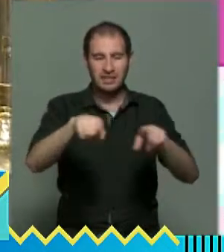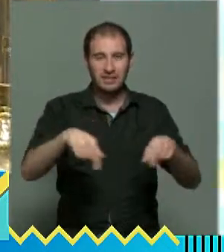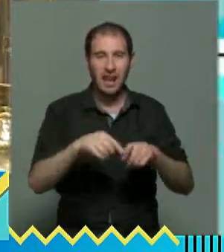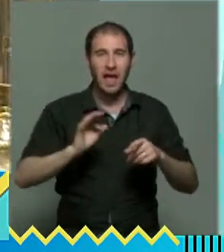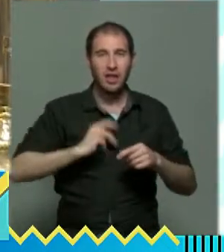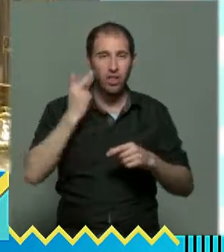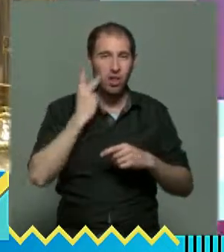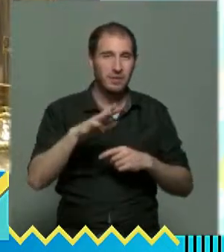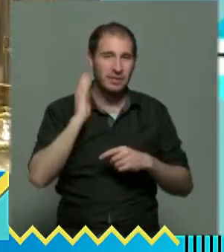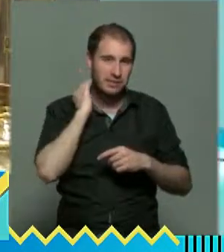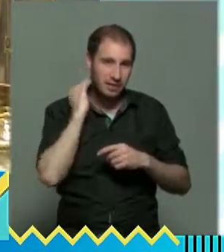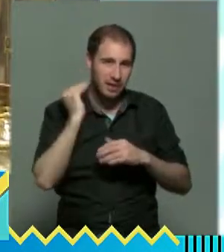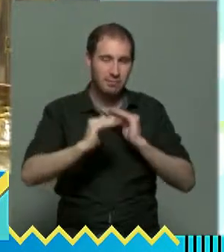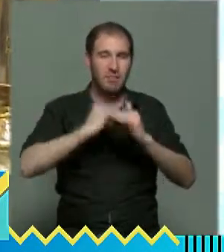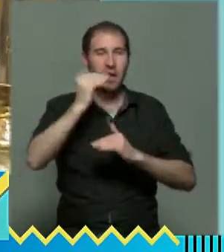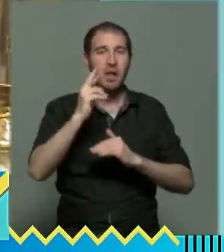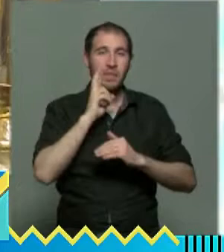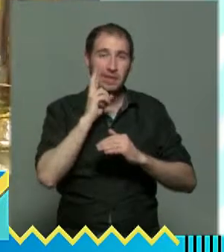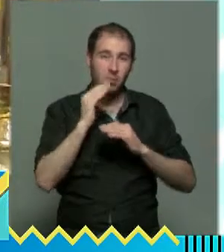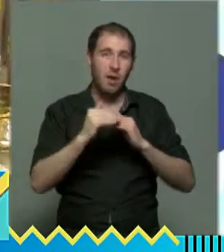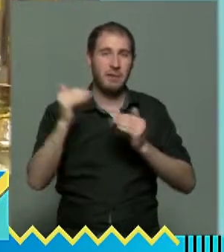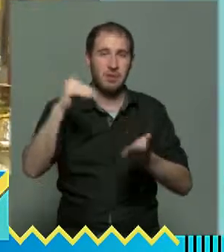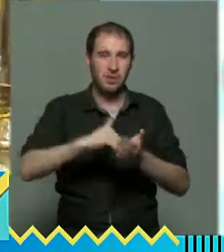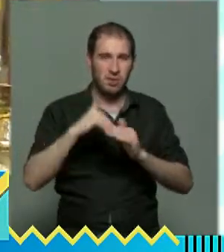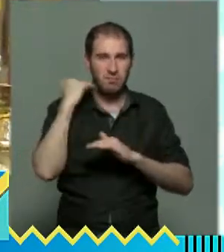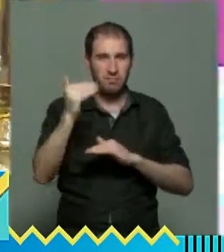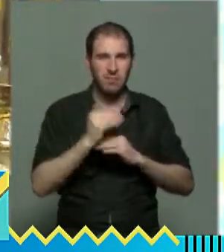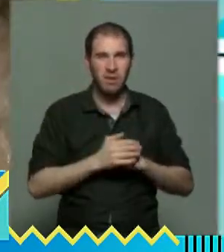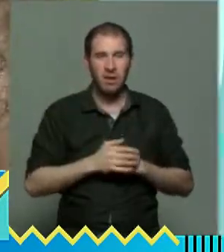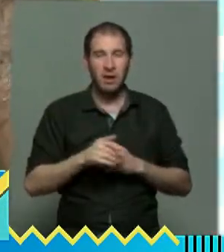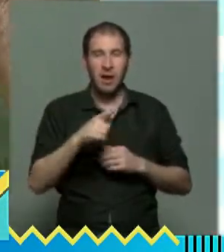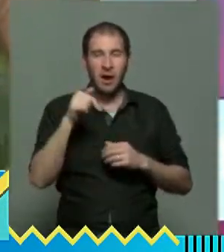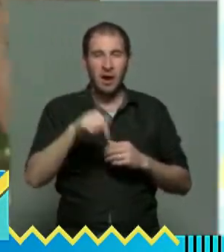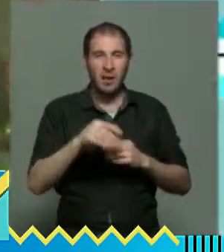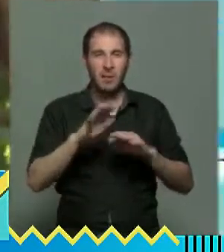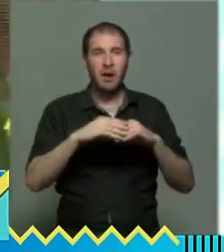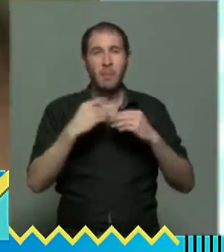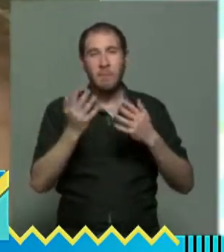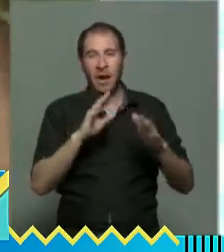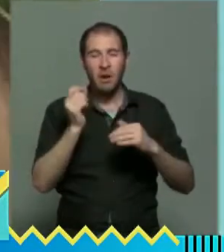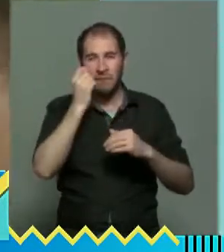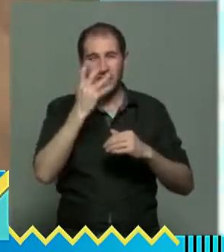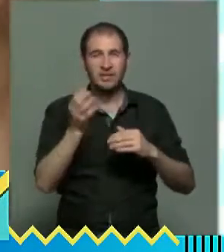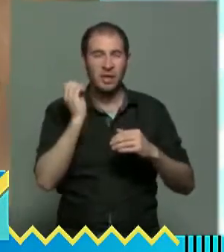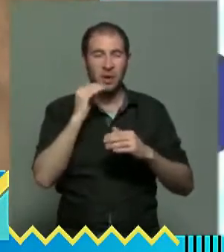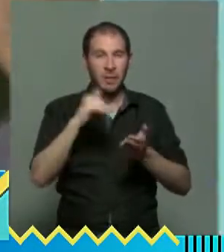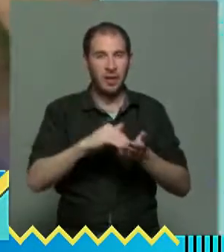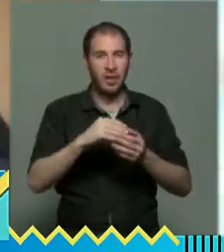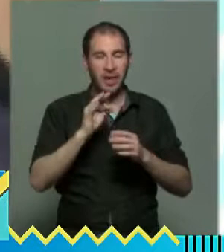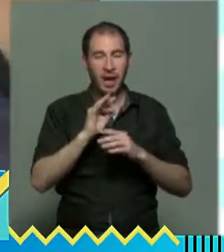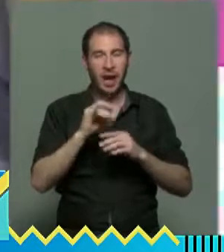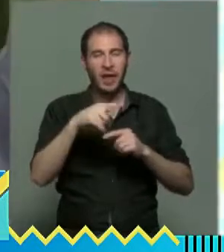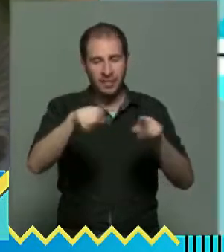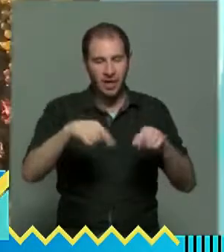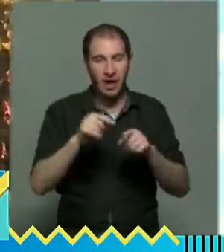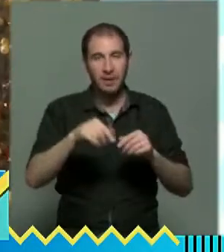el 2016, pasamos a 19 millones de quintales. Recordemos que una cosecha normal sería 25 millones de quintales, por lo tanto seguíamos con